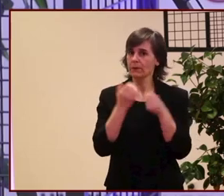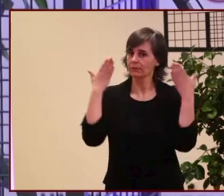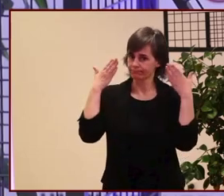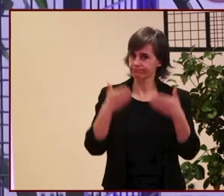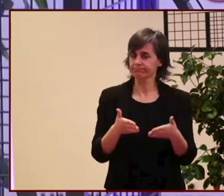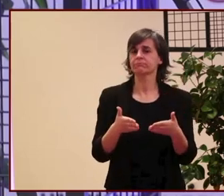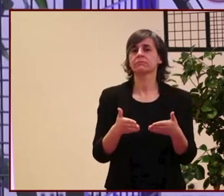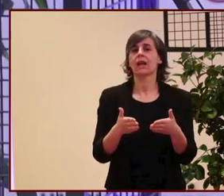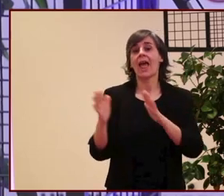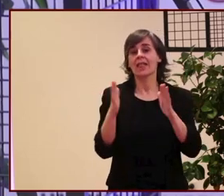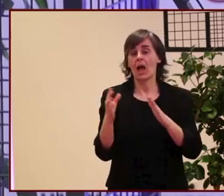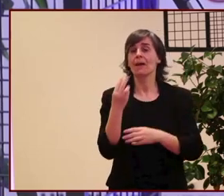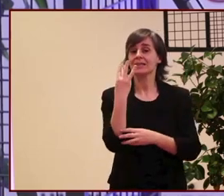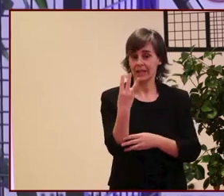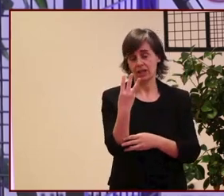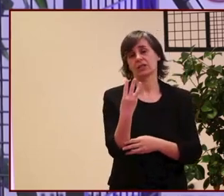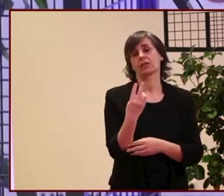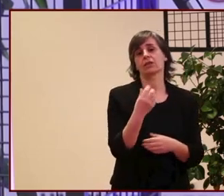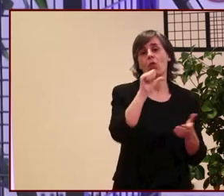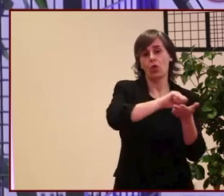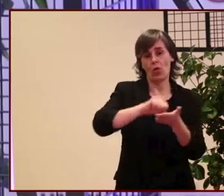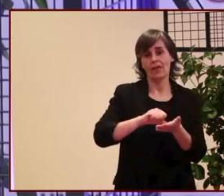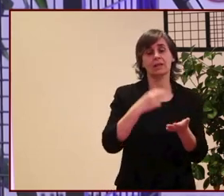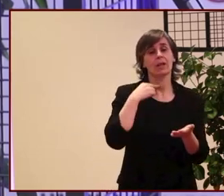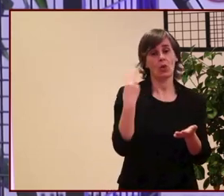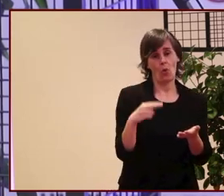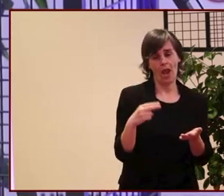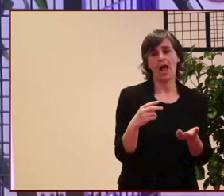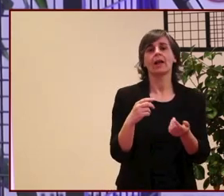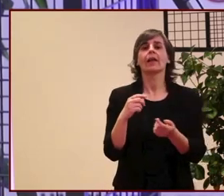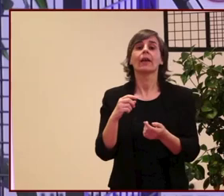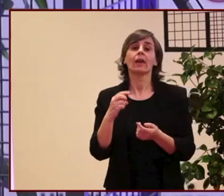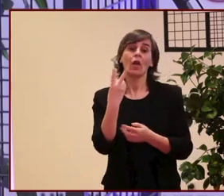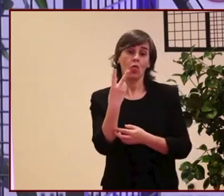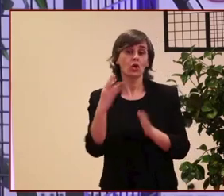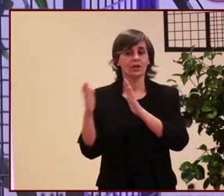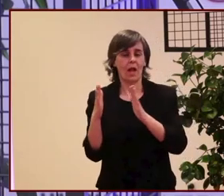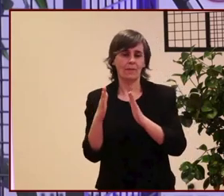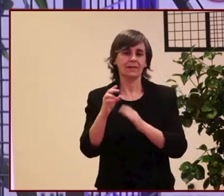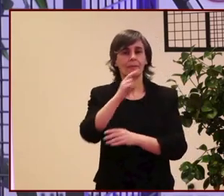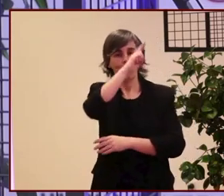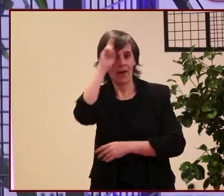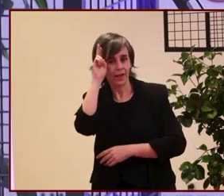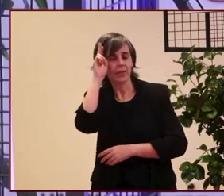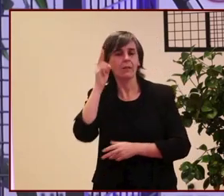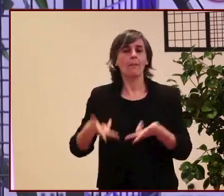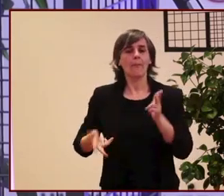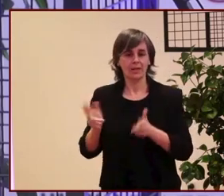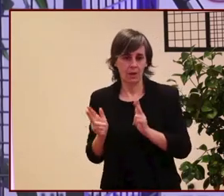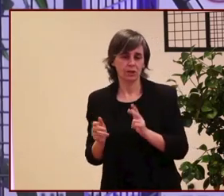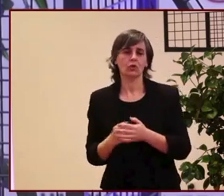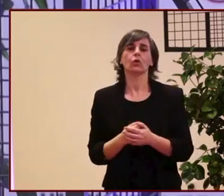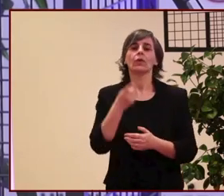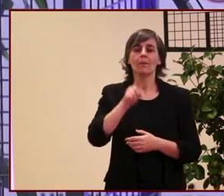etapas en dos ciudades de venezuela dos etapas en madrid y en el país vasco tres etapas en uruguay